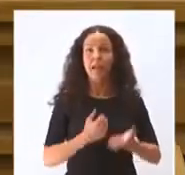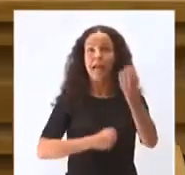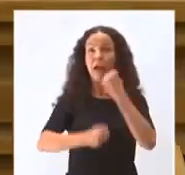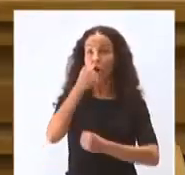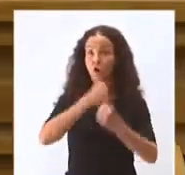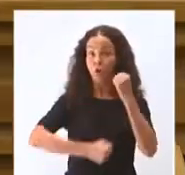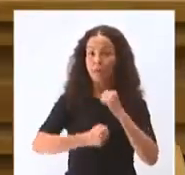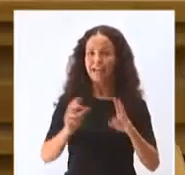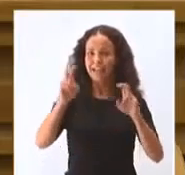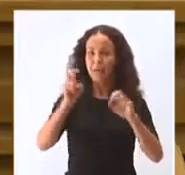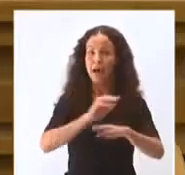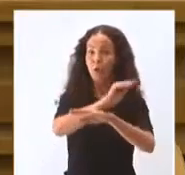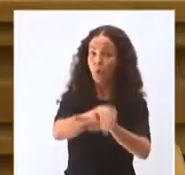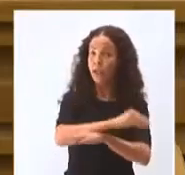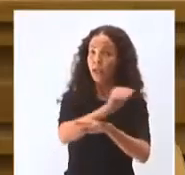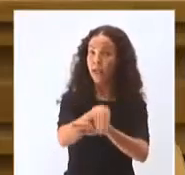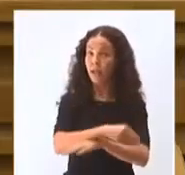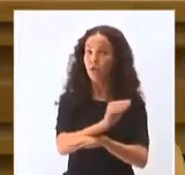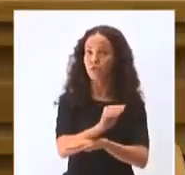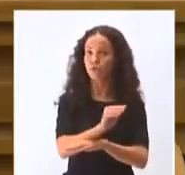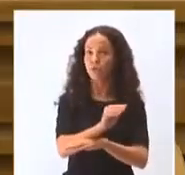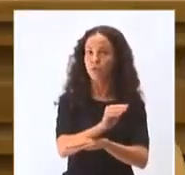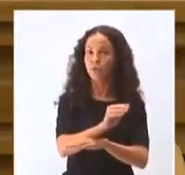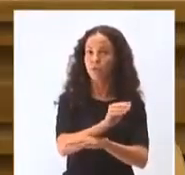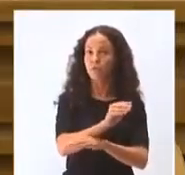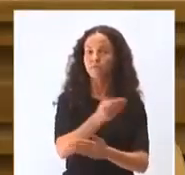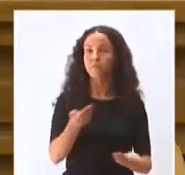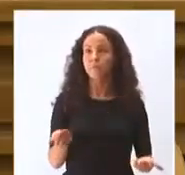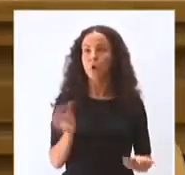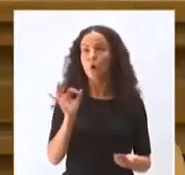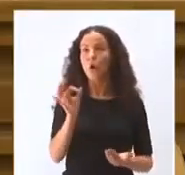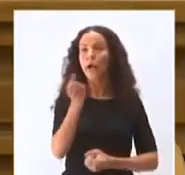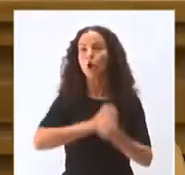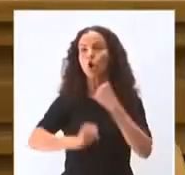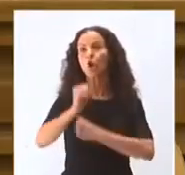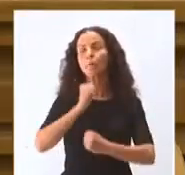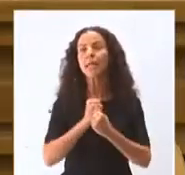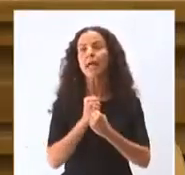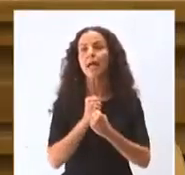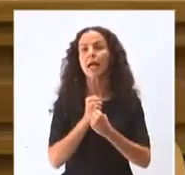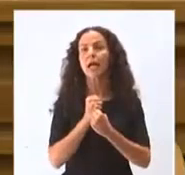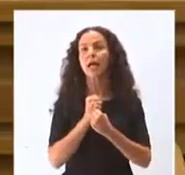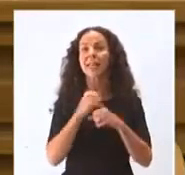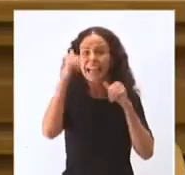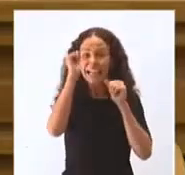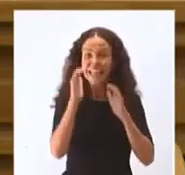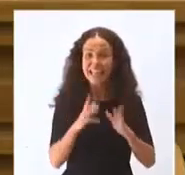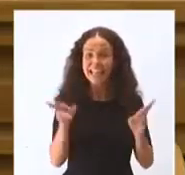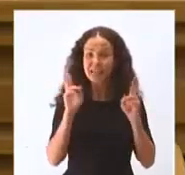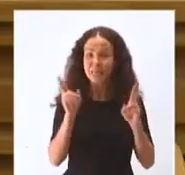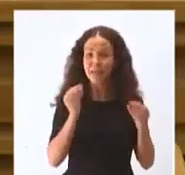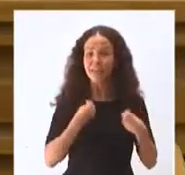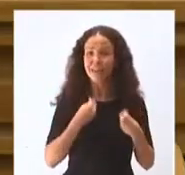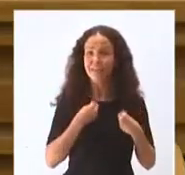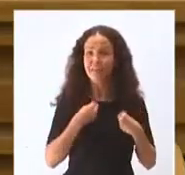de los cuidados la economía de prolongar y atender la esperanza de vida prolongada